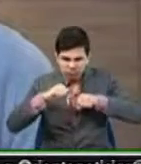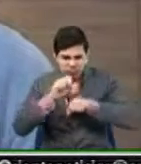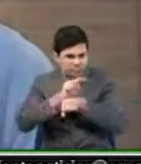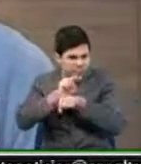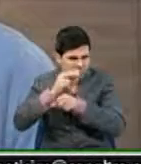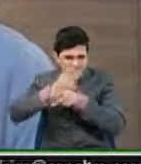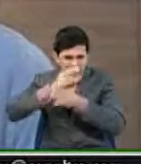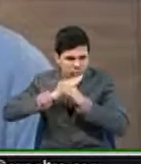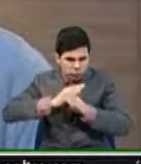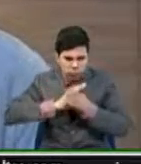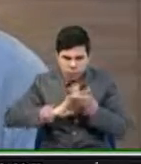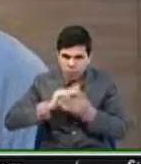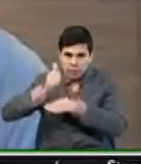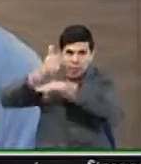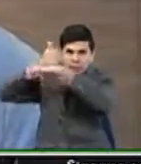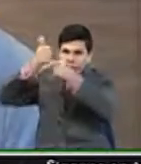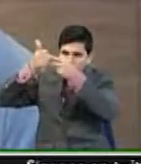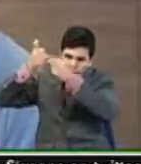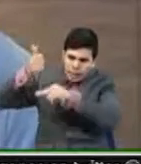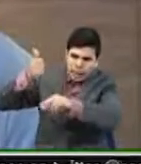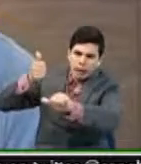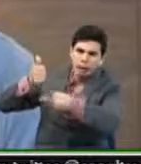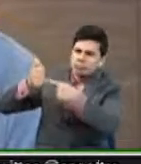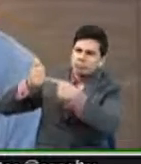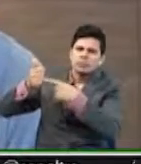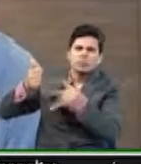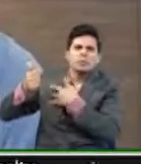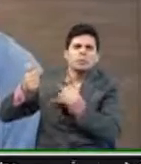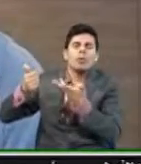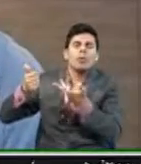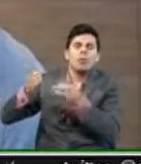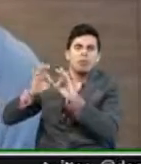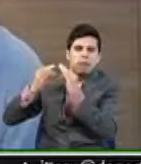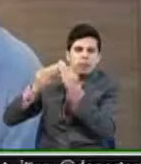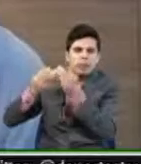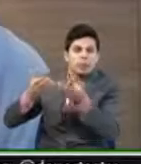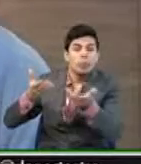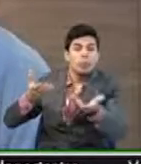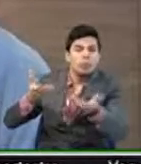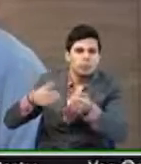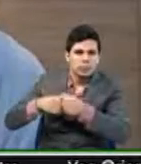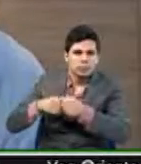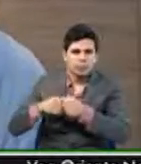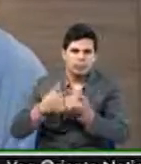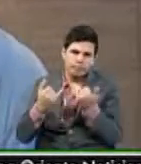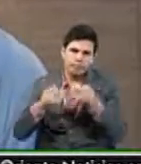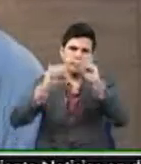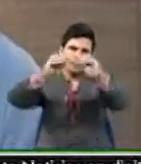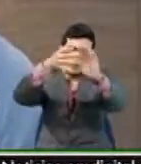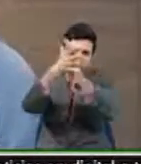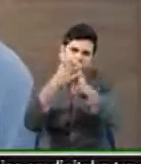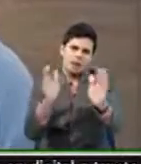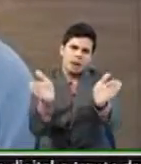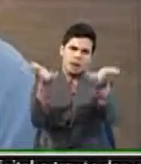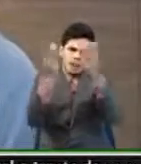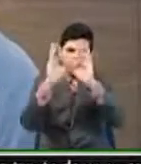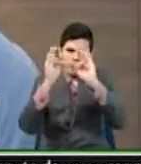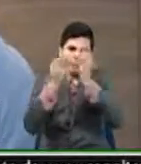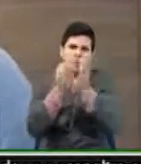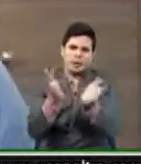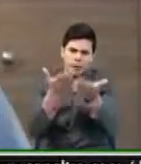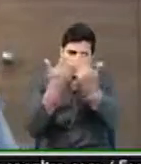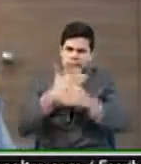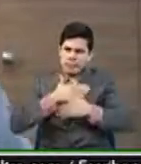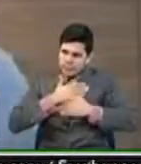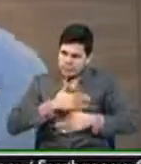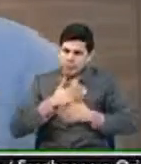esté pasando por esto. Imagínense cómo estará el doctor, la familia. Mandar un mensaje de aliento a la familia y de una vez a